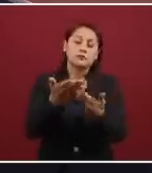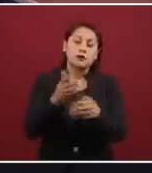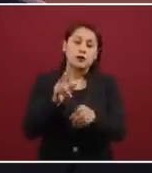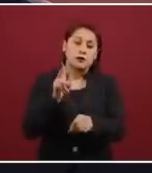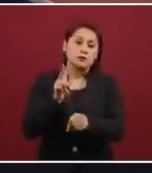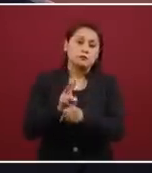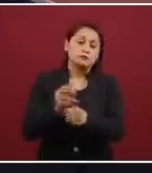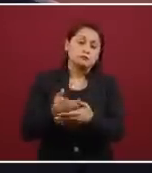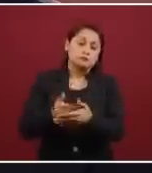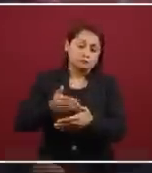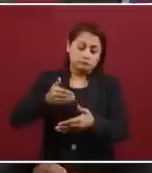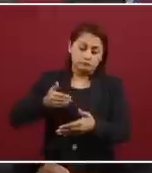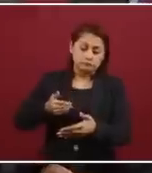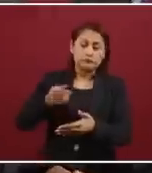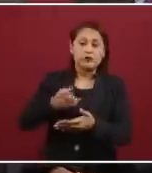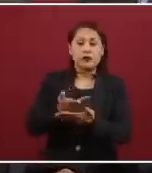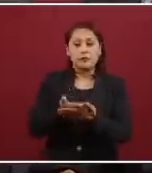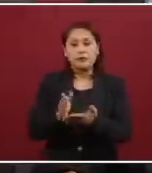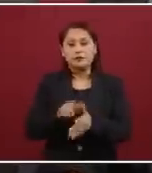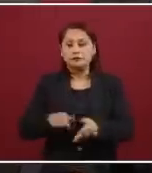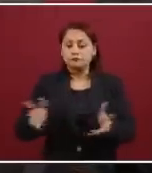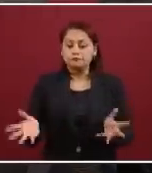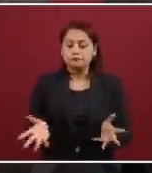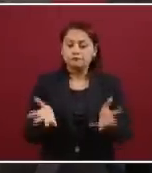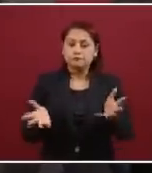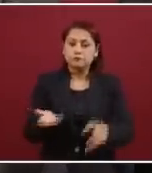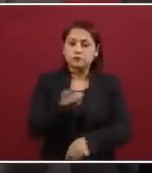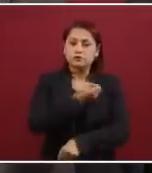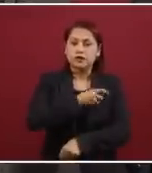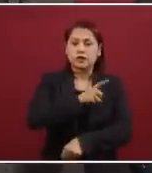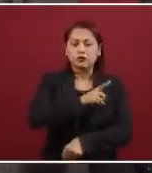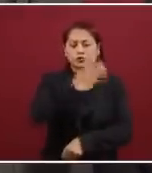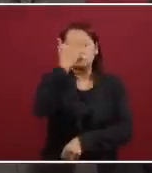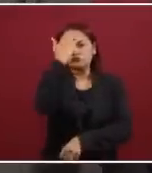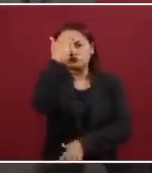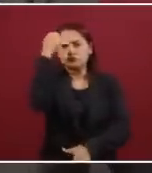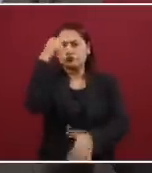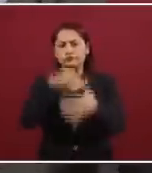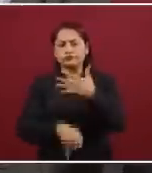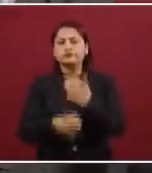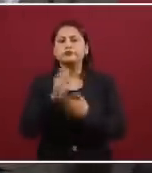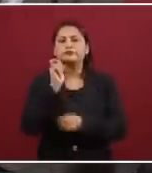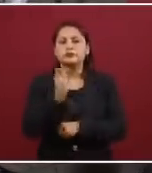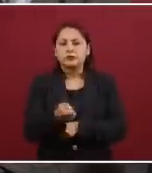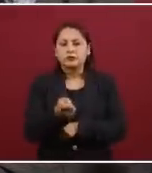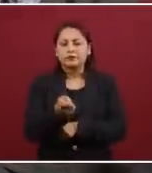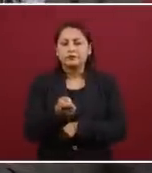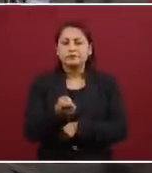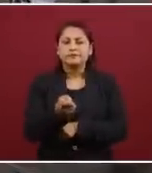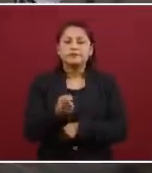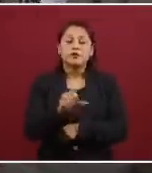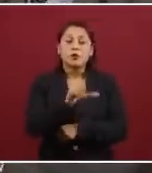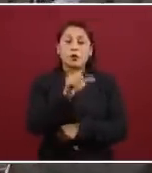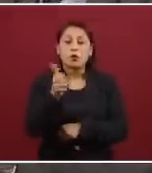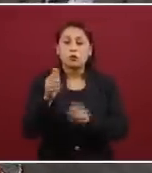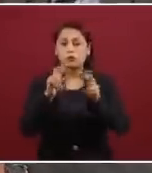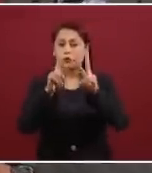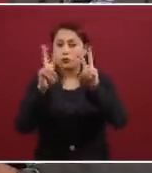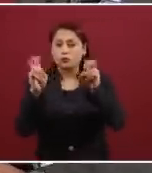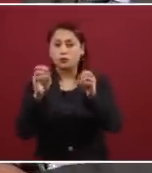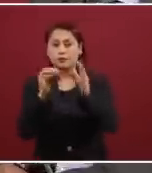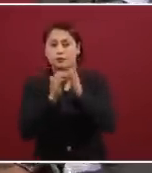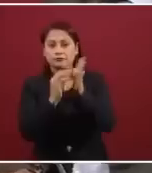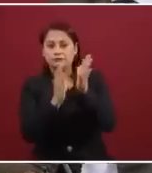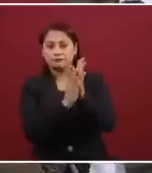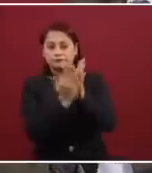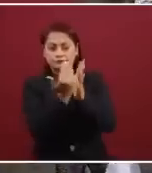y promoción de la salud en el enfoque de las adicciones, sino además una serie de contenidos curriculares que tienen que ver